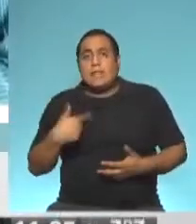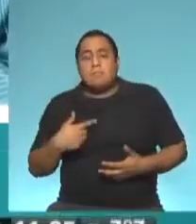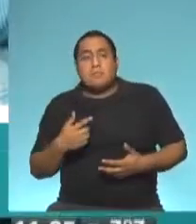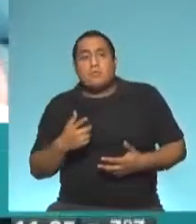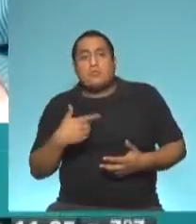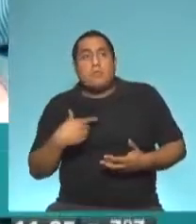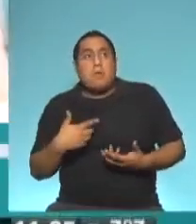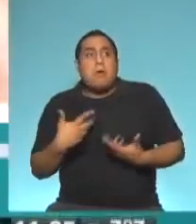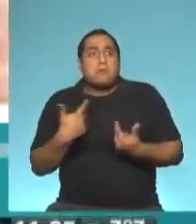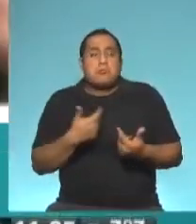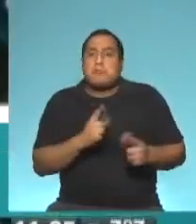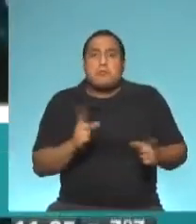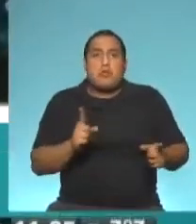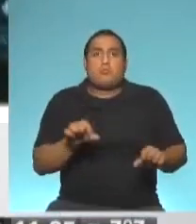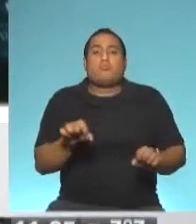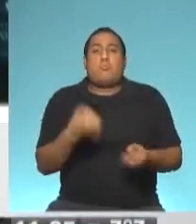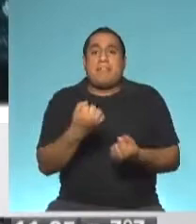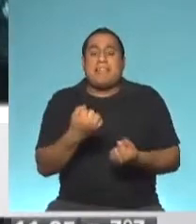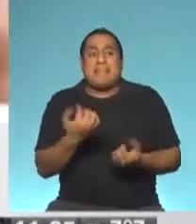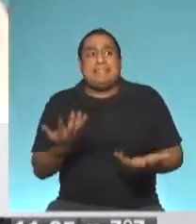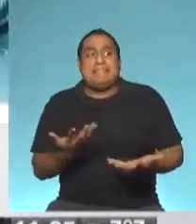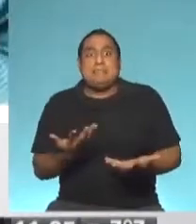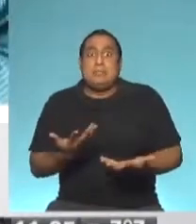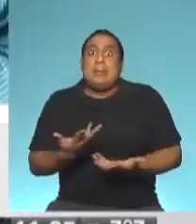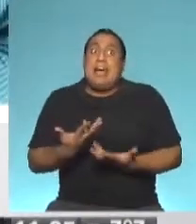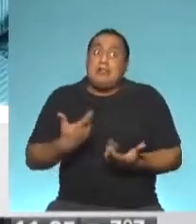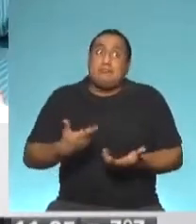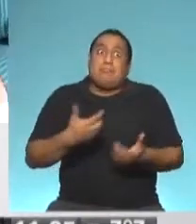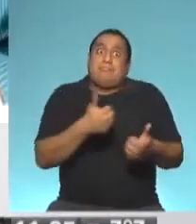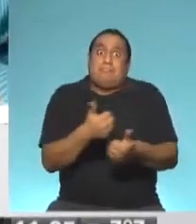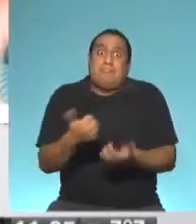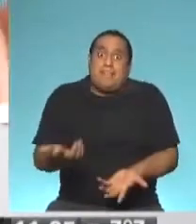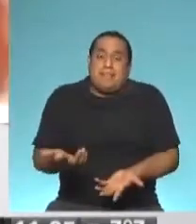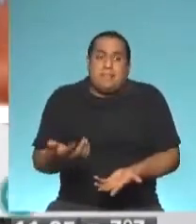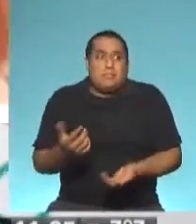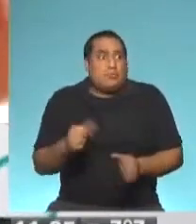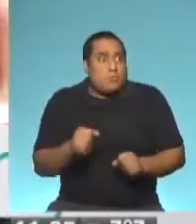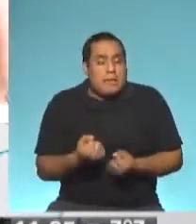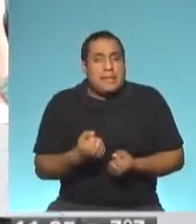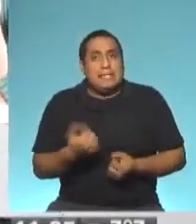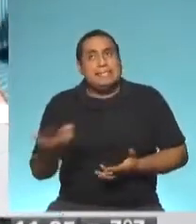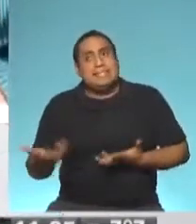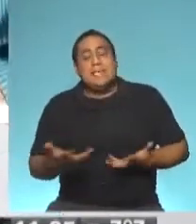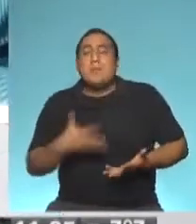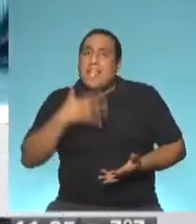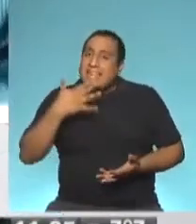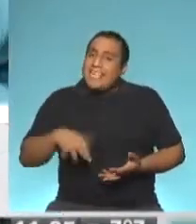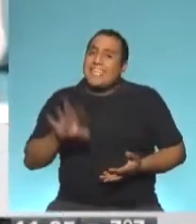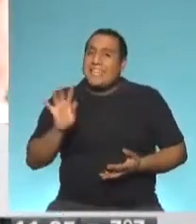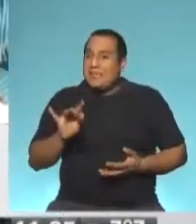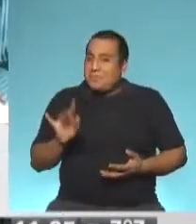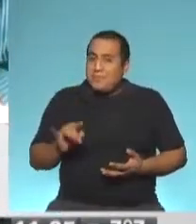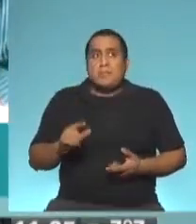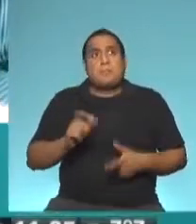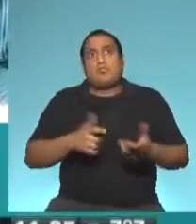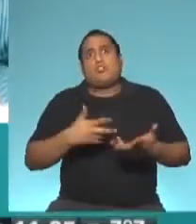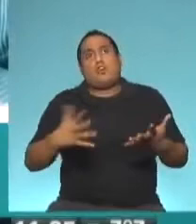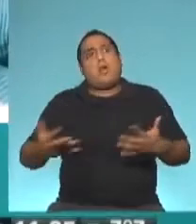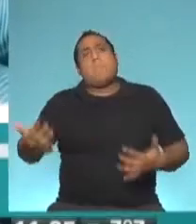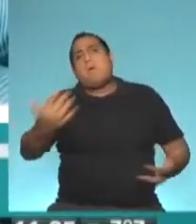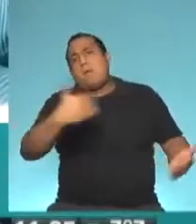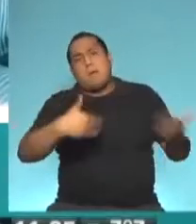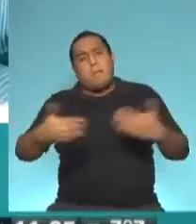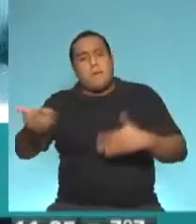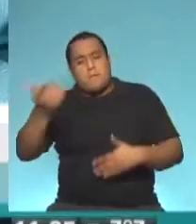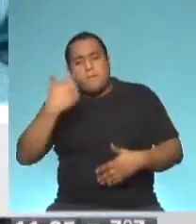beneficio, una práctica que es beneficiosa para la población y que salva vidas, pero también entendemos que es difícil traer a toda la población a exponerlas